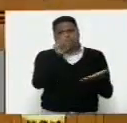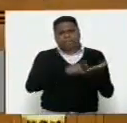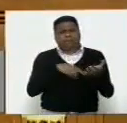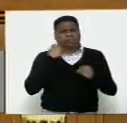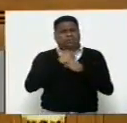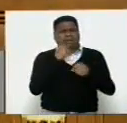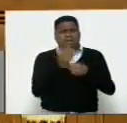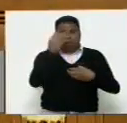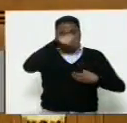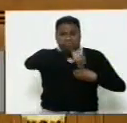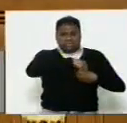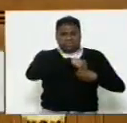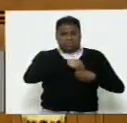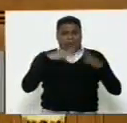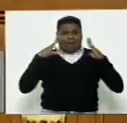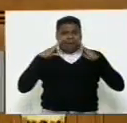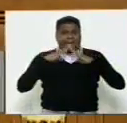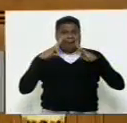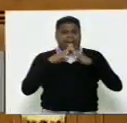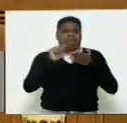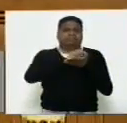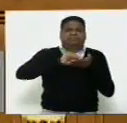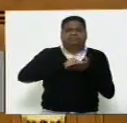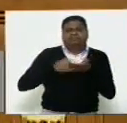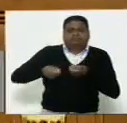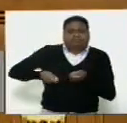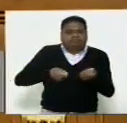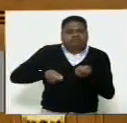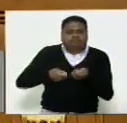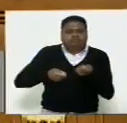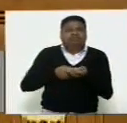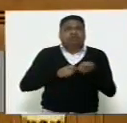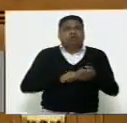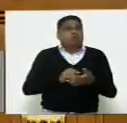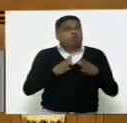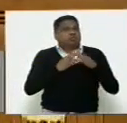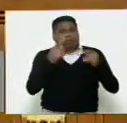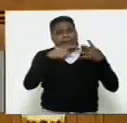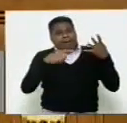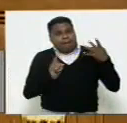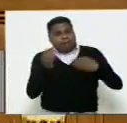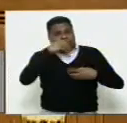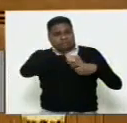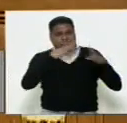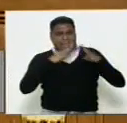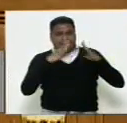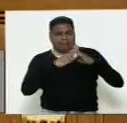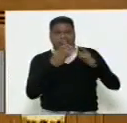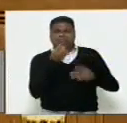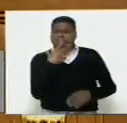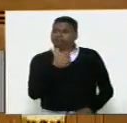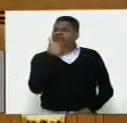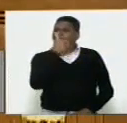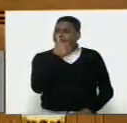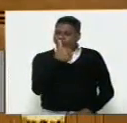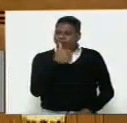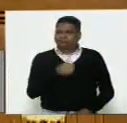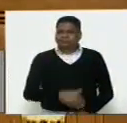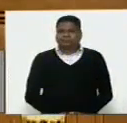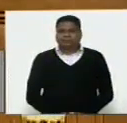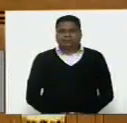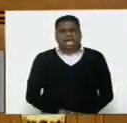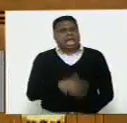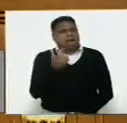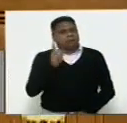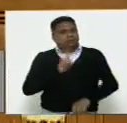hogar como actividad económica que crea valor agregado y que produce riqueza y bienestar social. Ya muy tempranamente